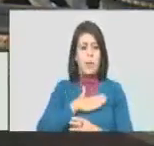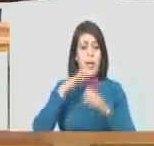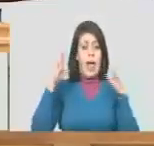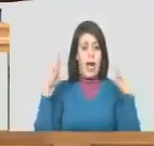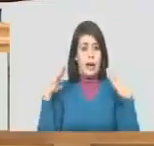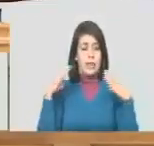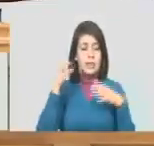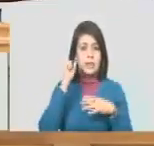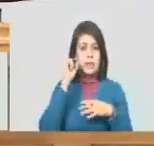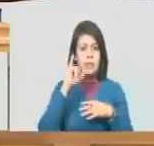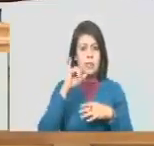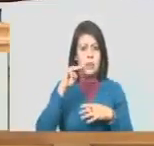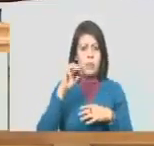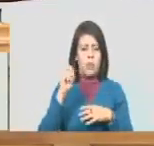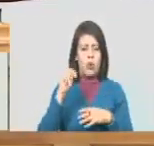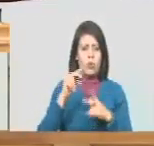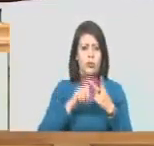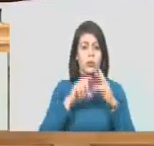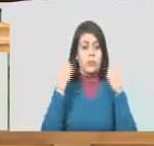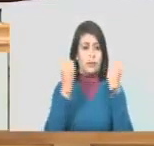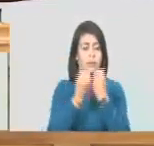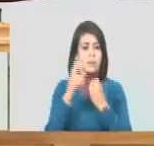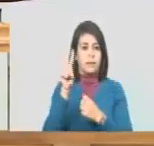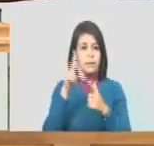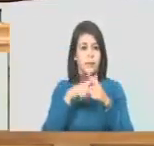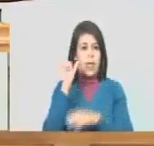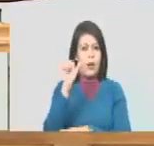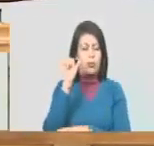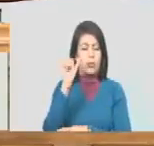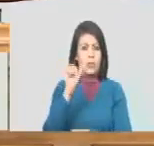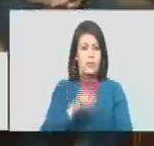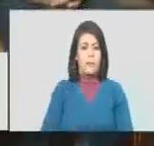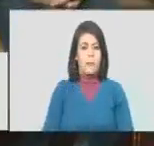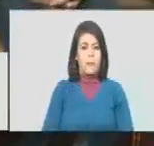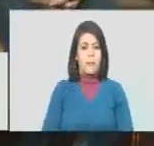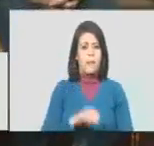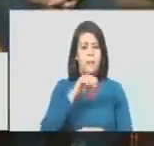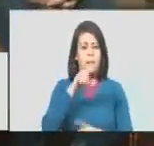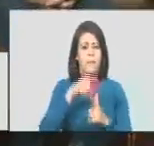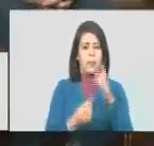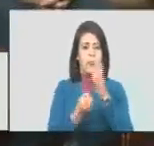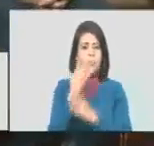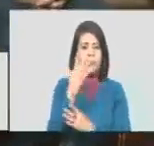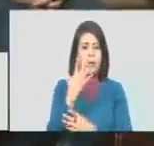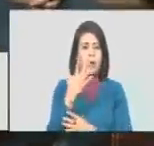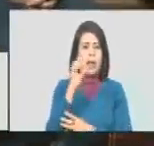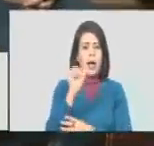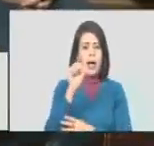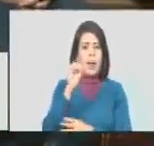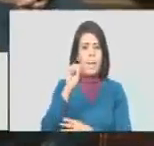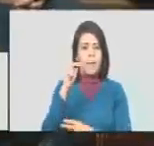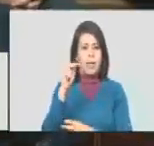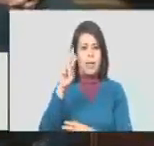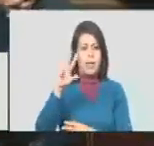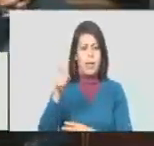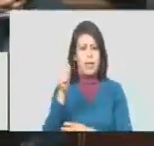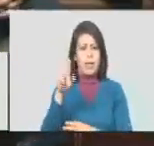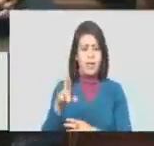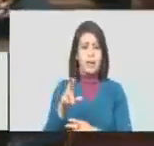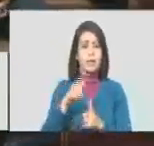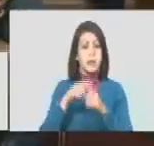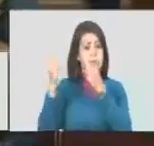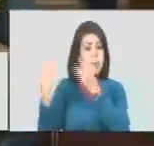Simón, Maybel Pérez, Organización Venezolana de Autismo, y Beatriz Lemus, Fundación Asperger de Venezuela, Funda